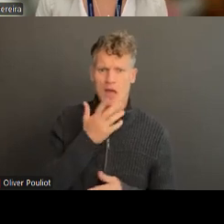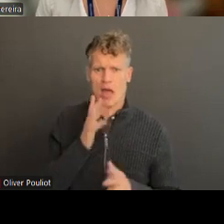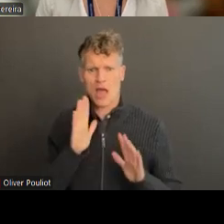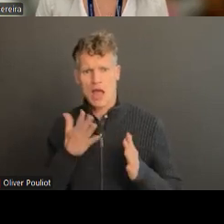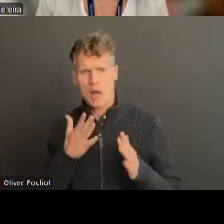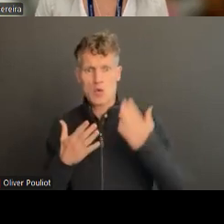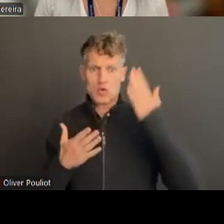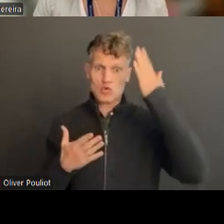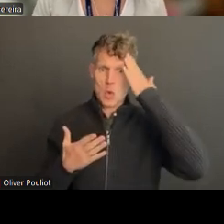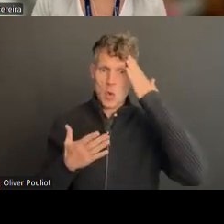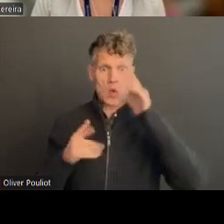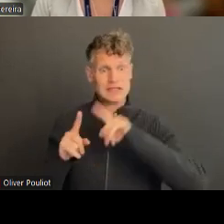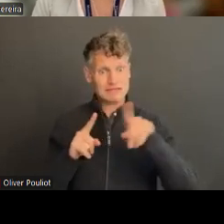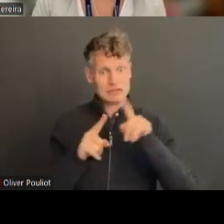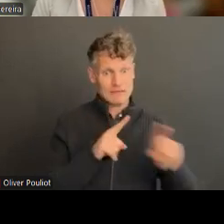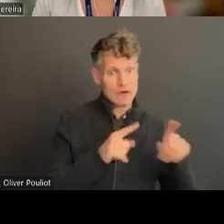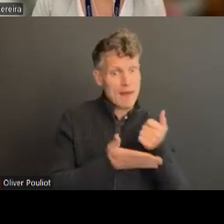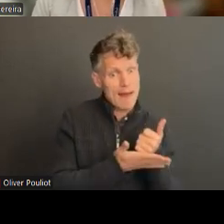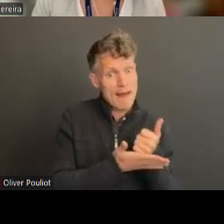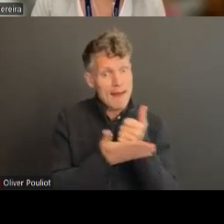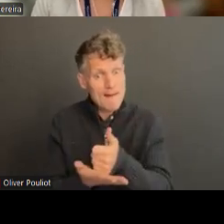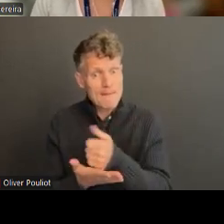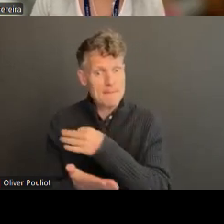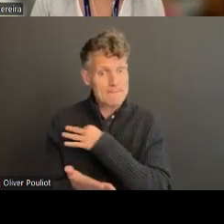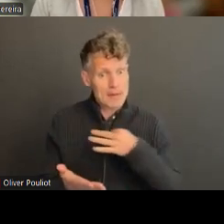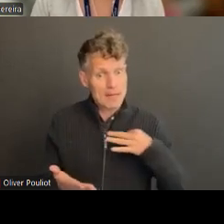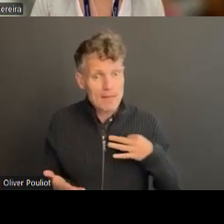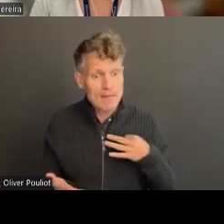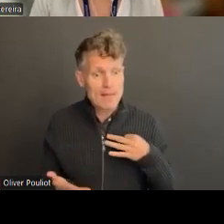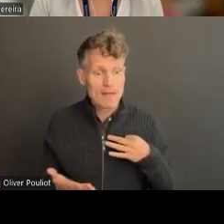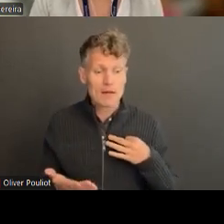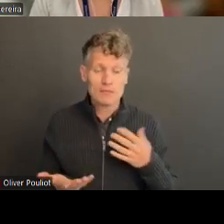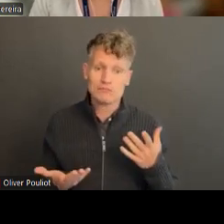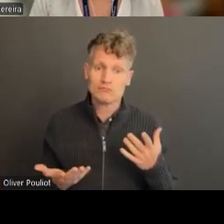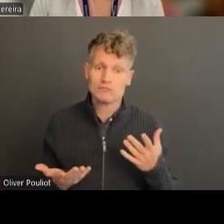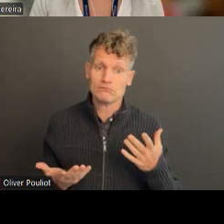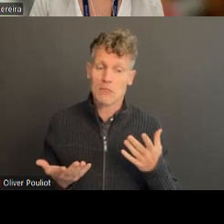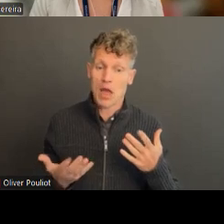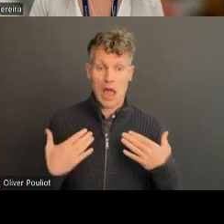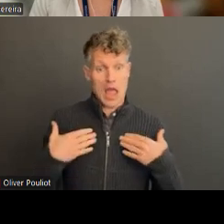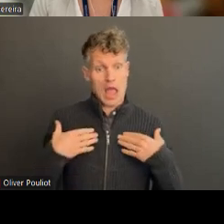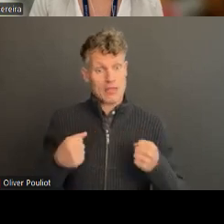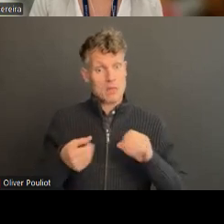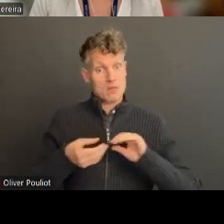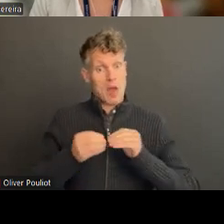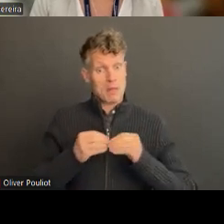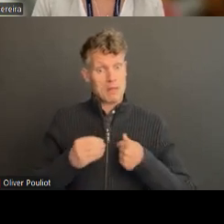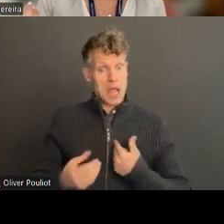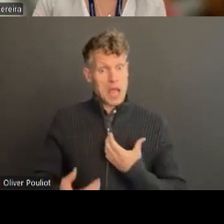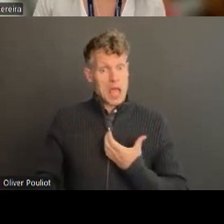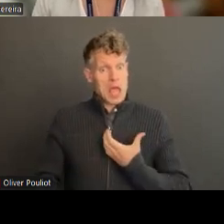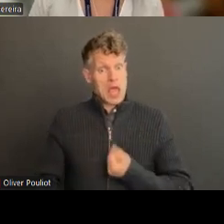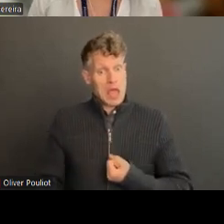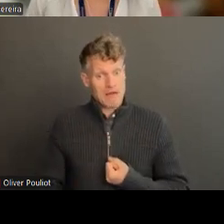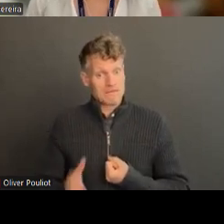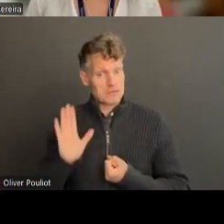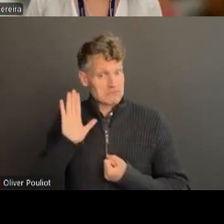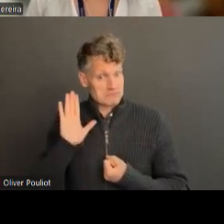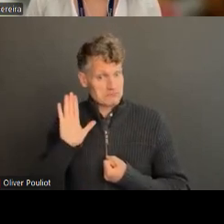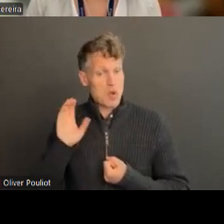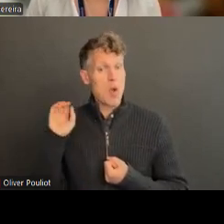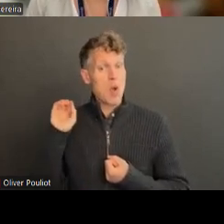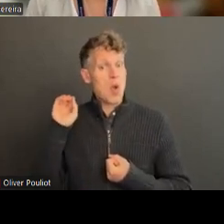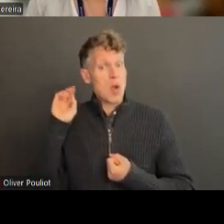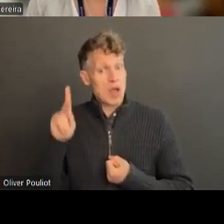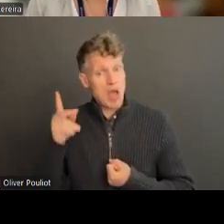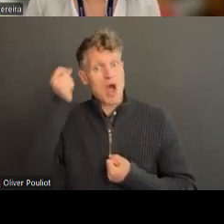aún tenemos un problema de salud que tiene una relevancia epidemiológica en Chile, ¿ya? Cáncer cervicuterino es el cuarto tipo de cáncer